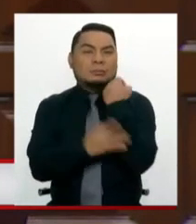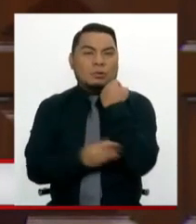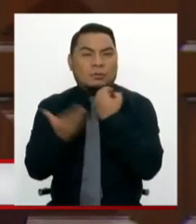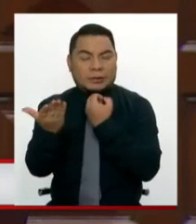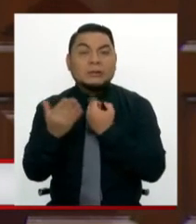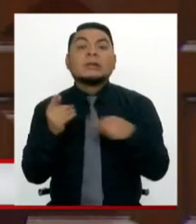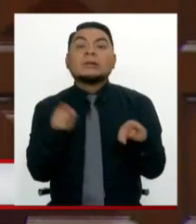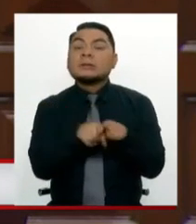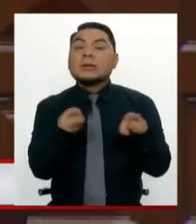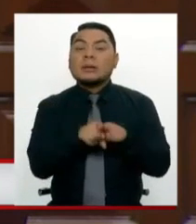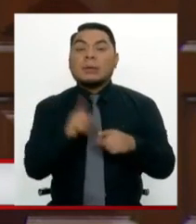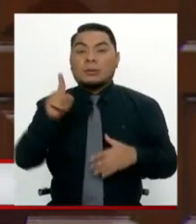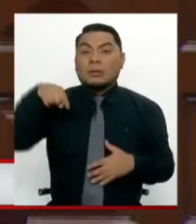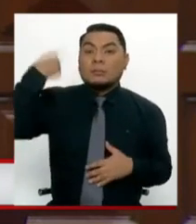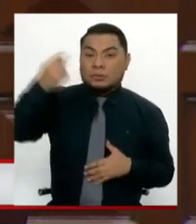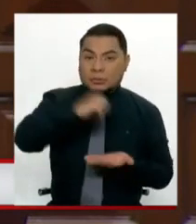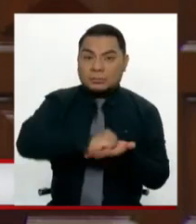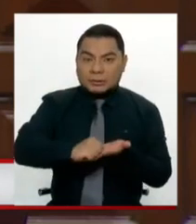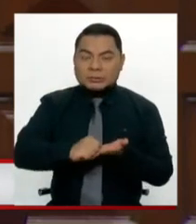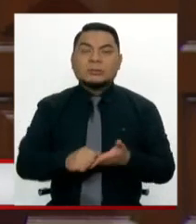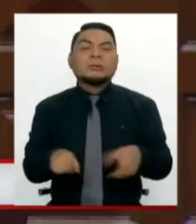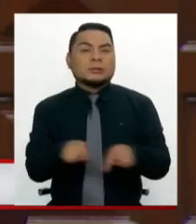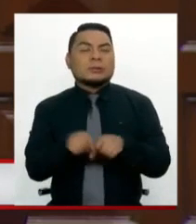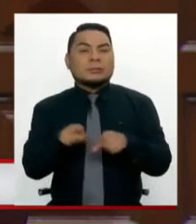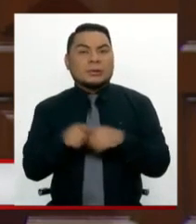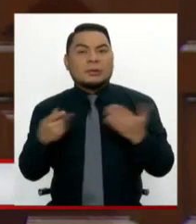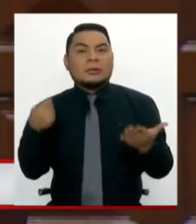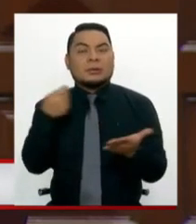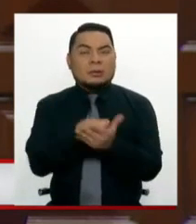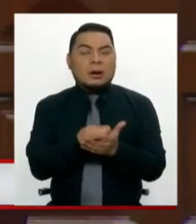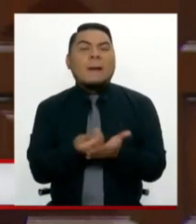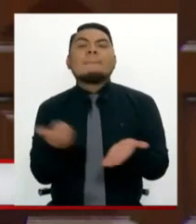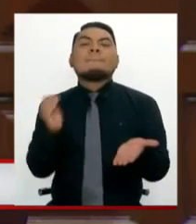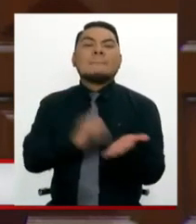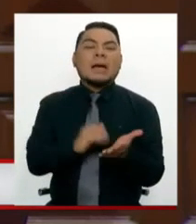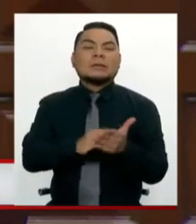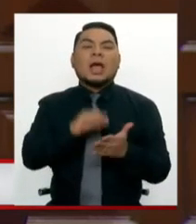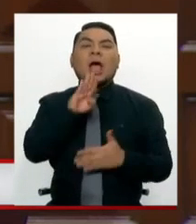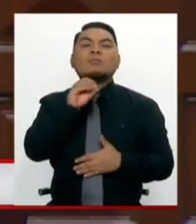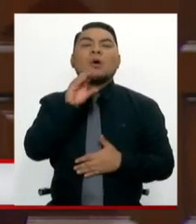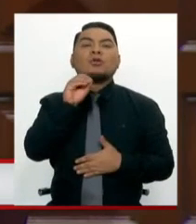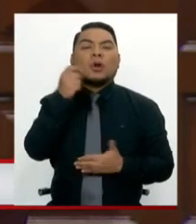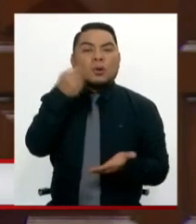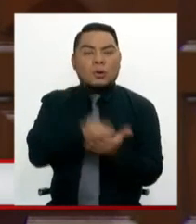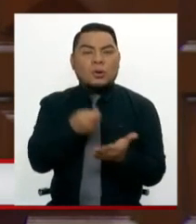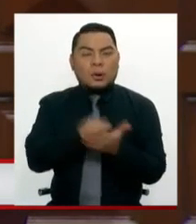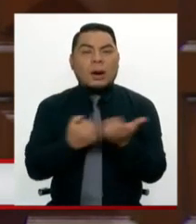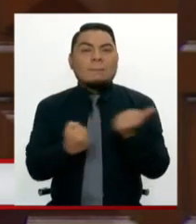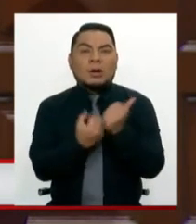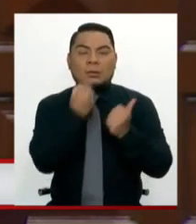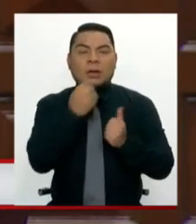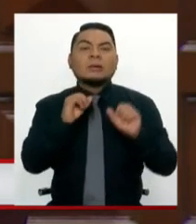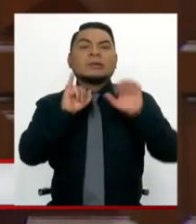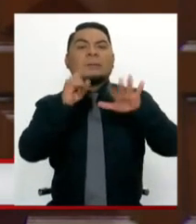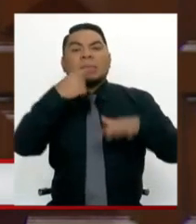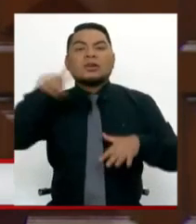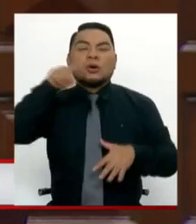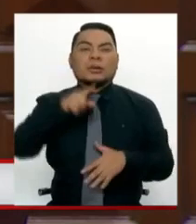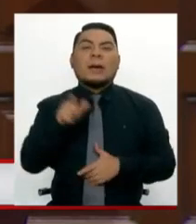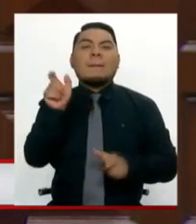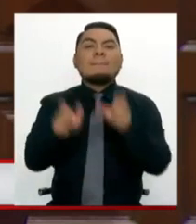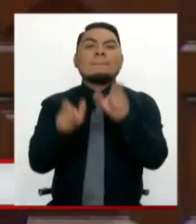otro lado, en los próximos meses otorgaremos un bono de apoyo alimentario a más de 6 millones de